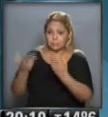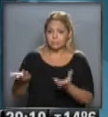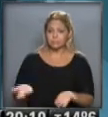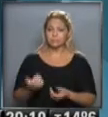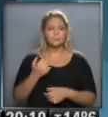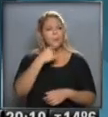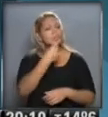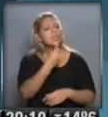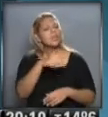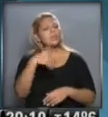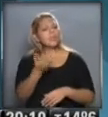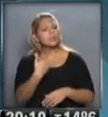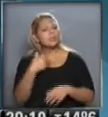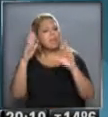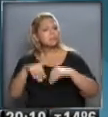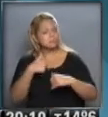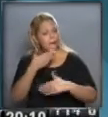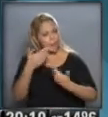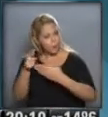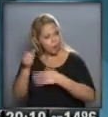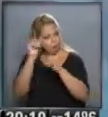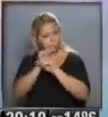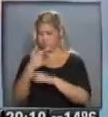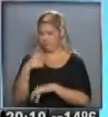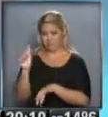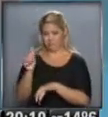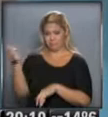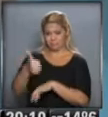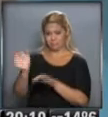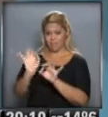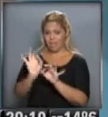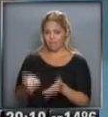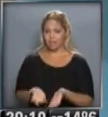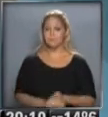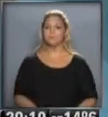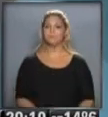ahora después del derrumbe tuvo la oportunidad de hablar con él? No, todavía no apareció.